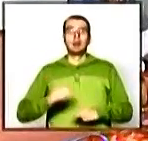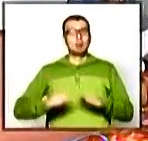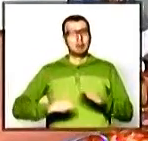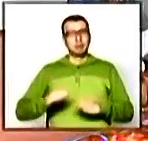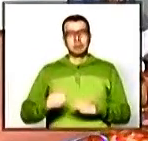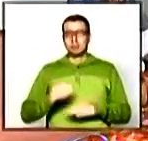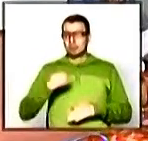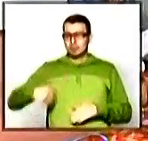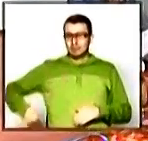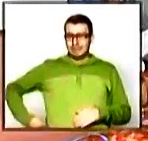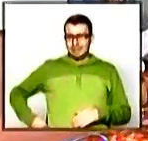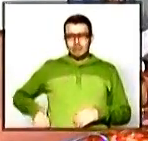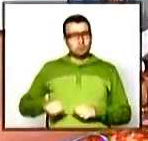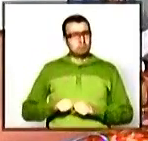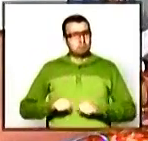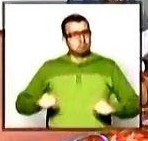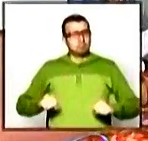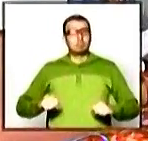la zona lumbar.